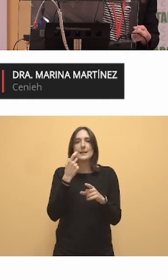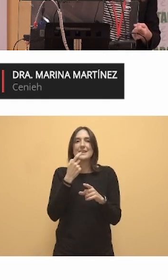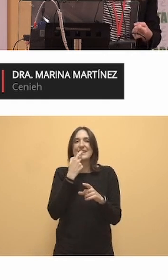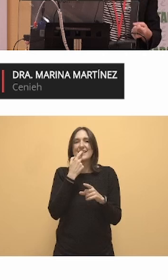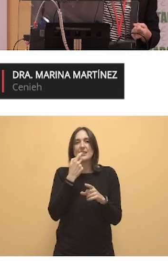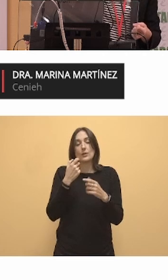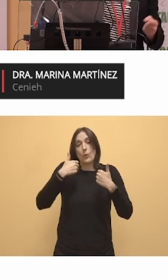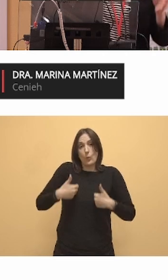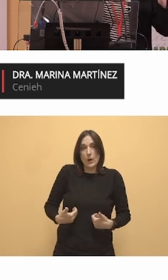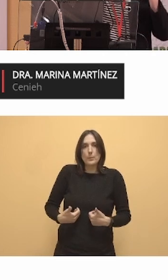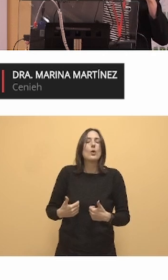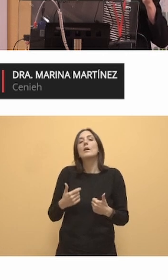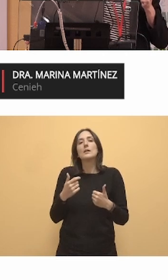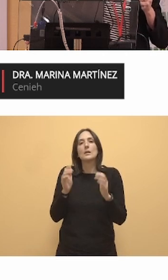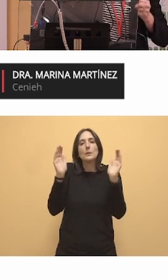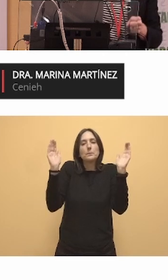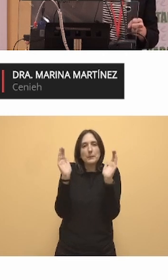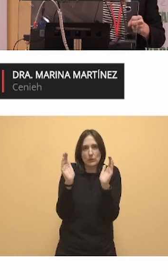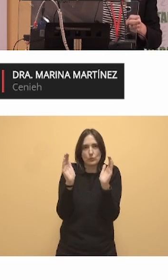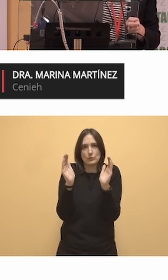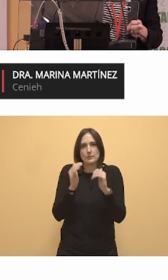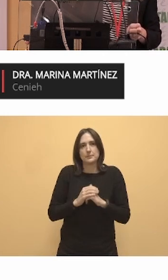cuerpo, se va reduciendo.